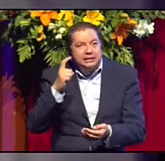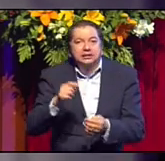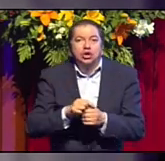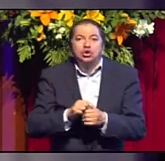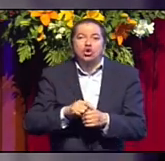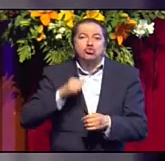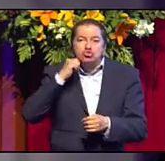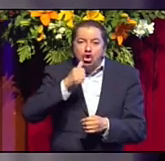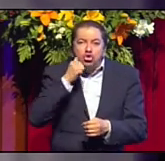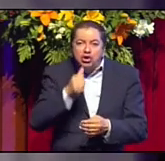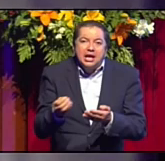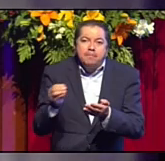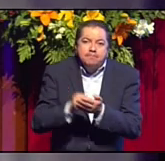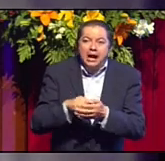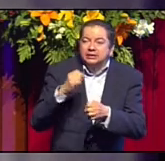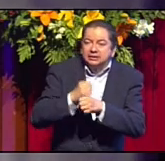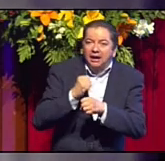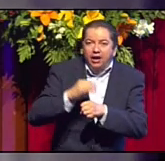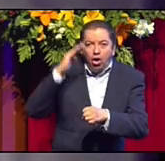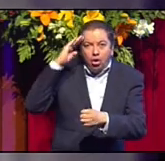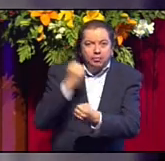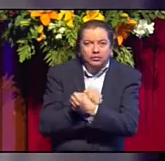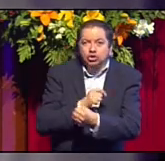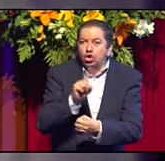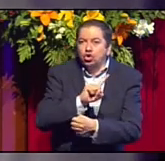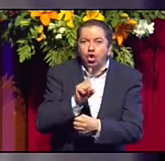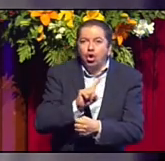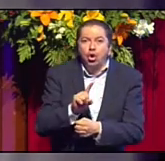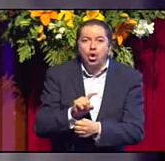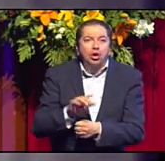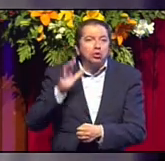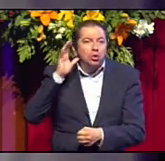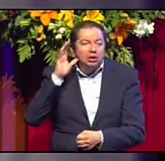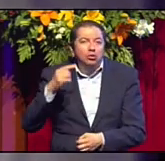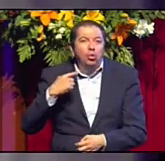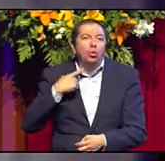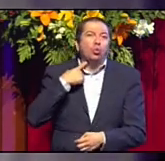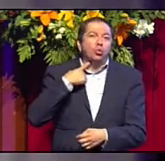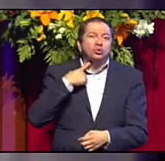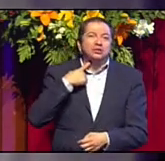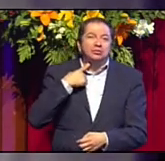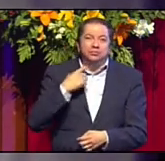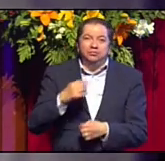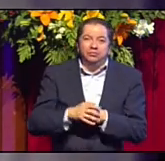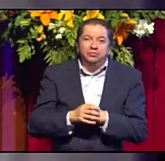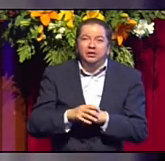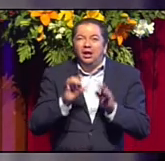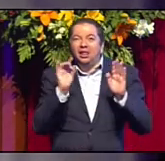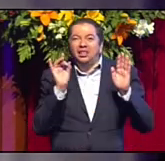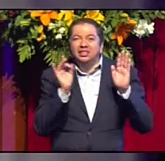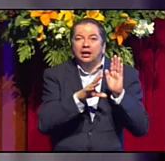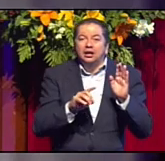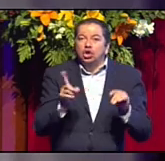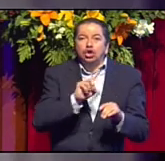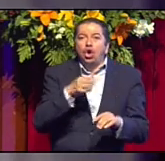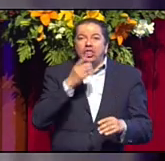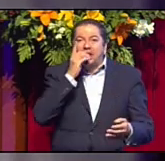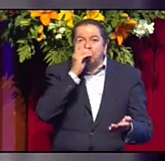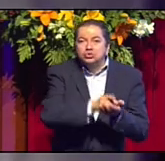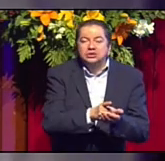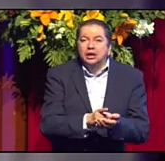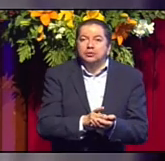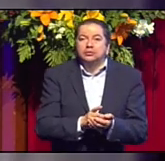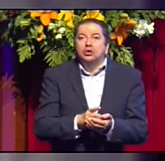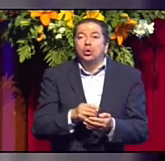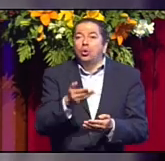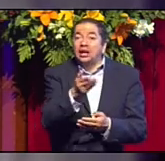el trabajo de la policía. No quiero escuchar nunca más que fui víctima de un acto delictual y no denuncié, porque